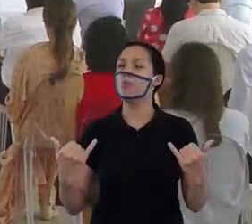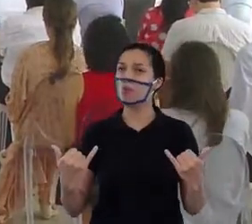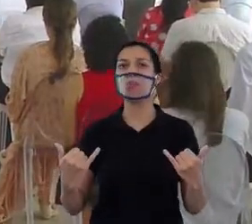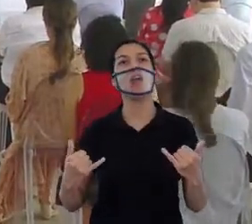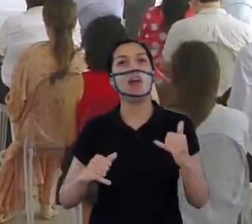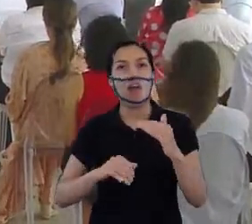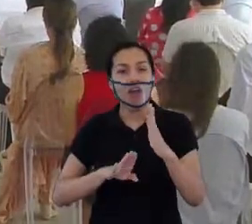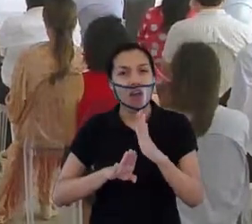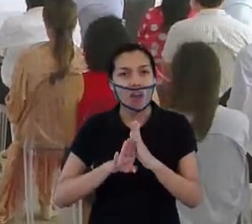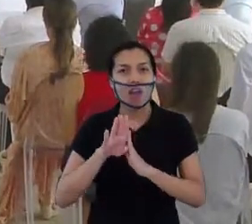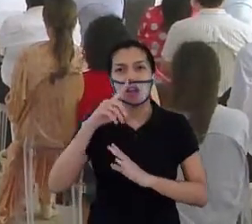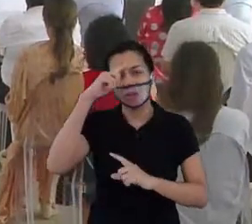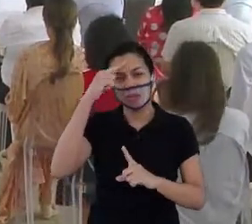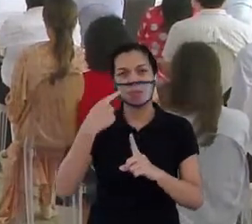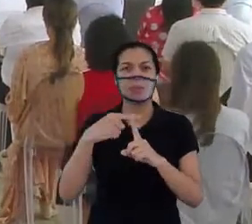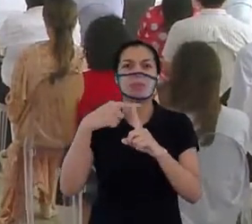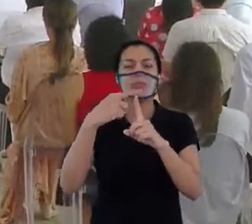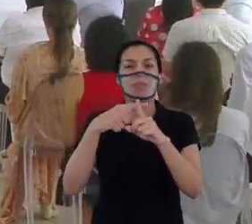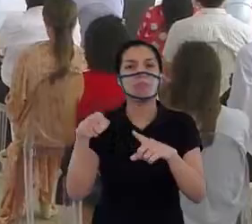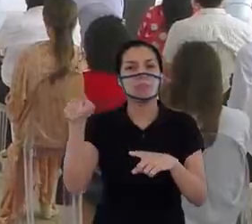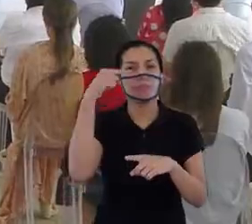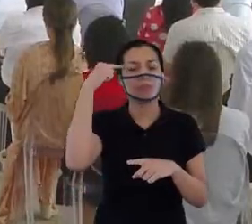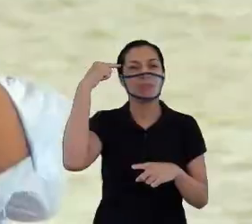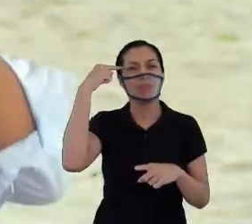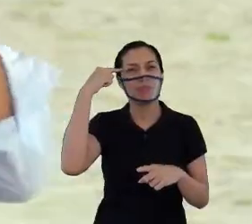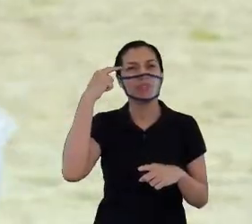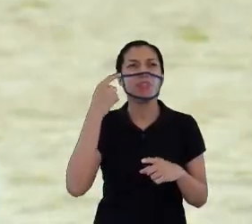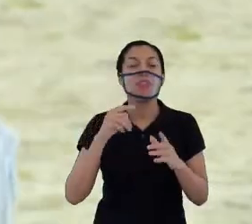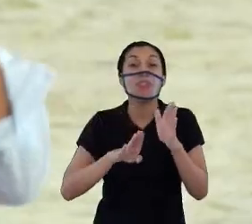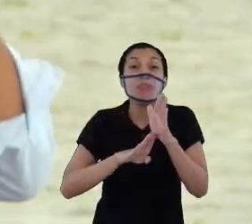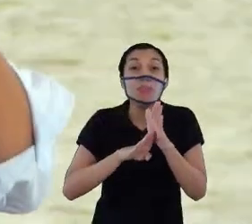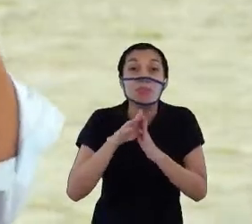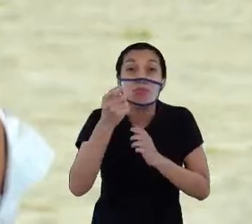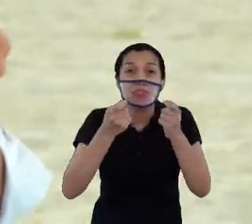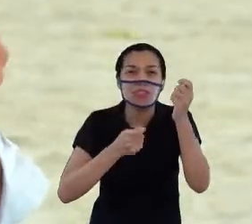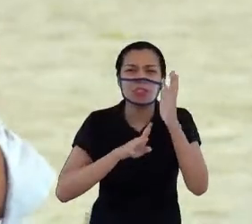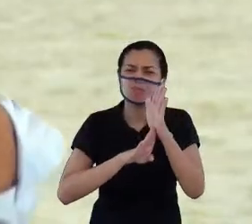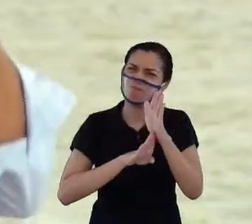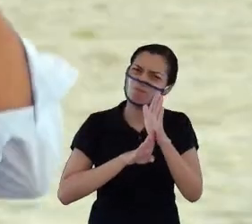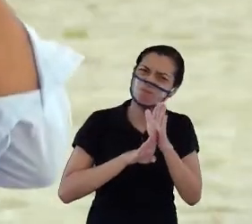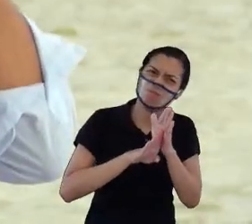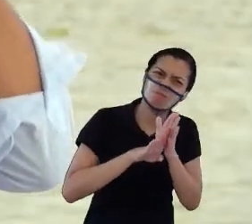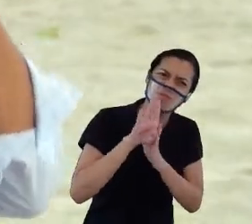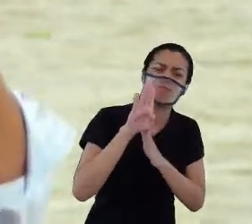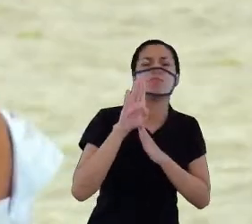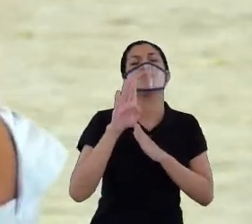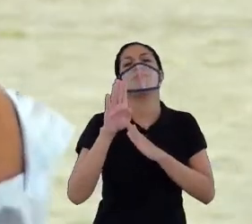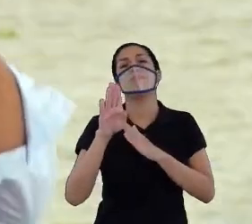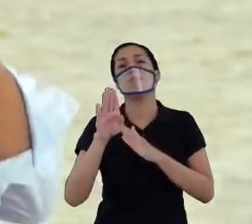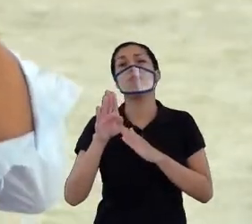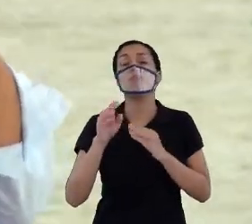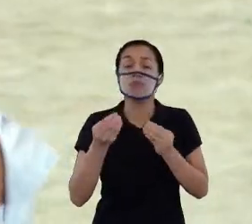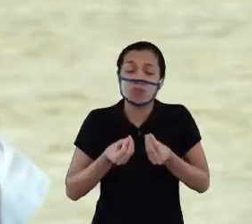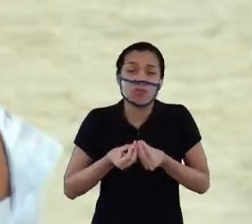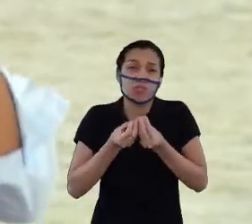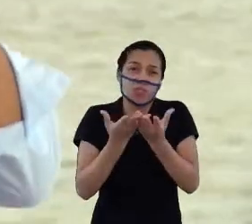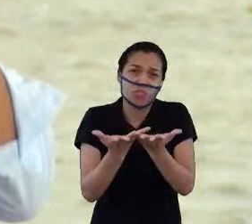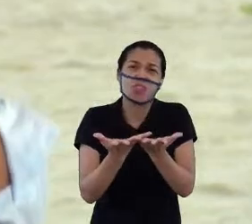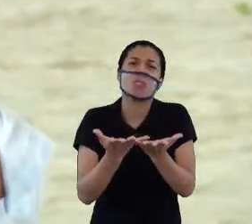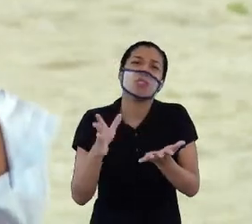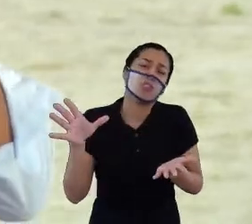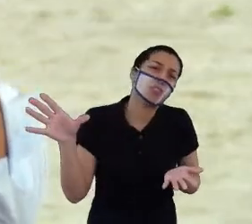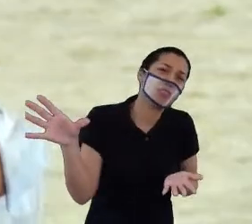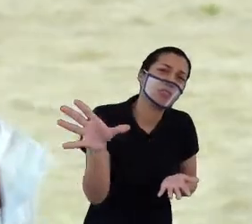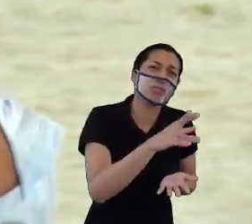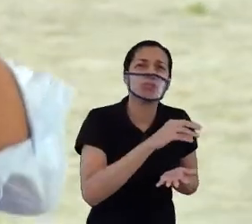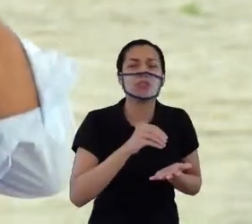pensemos en grande y pensemos ya en crecimiento económico. Eso es para mí lo que quisiera compartir con ustedes, dejarles acá, porque en verdad yo